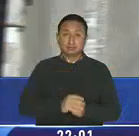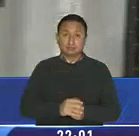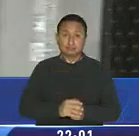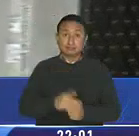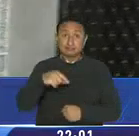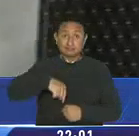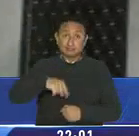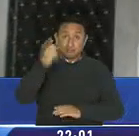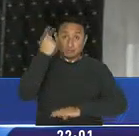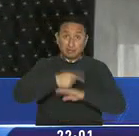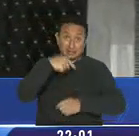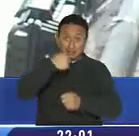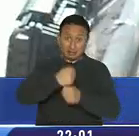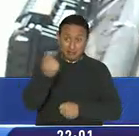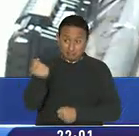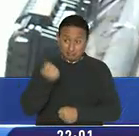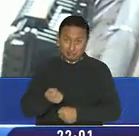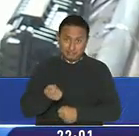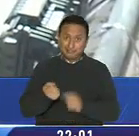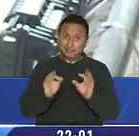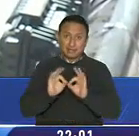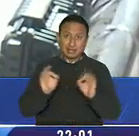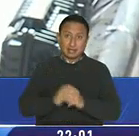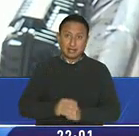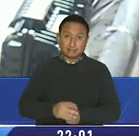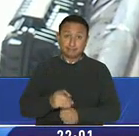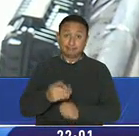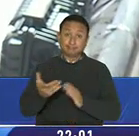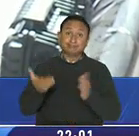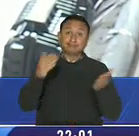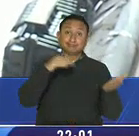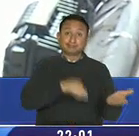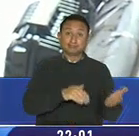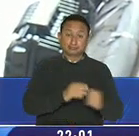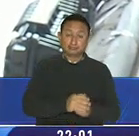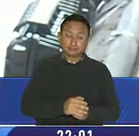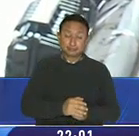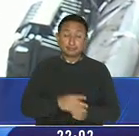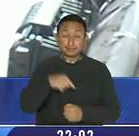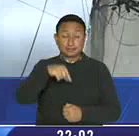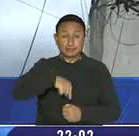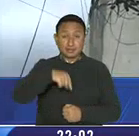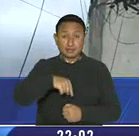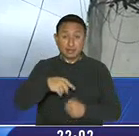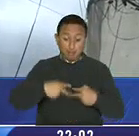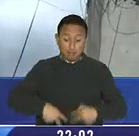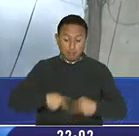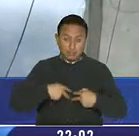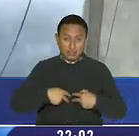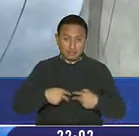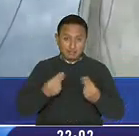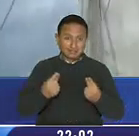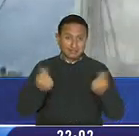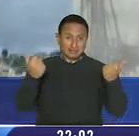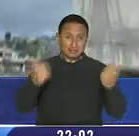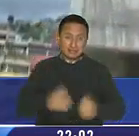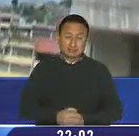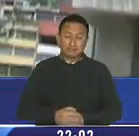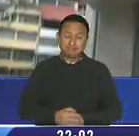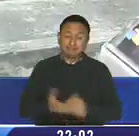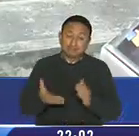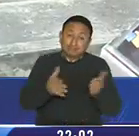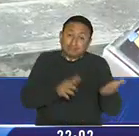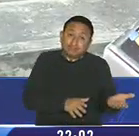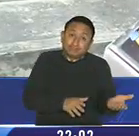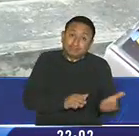siquiera cobrar su día de trabajo. Triste historia que una vez más dejó ver lo frágil de la existencia. Nadie tiene la vida